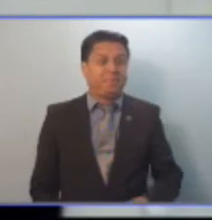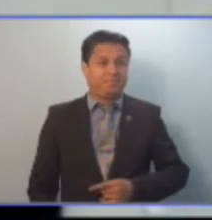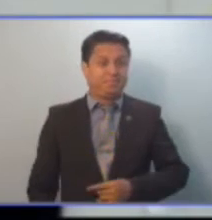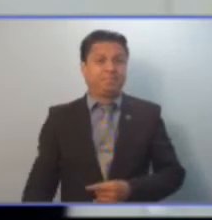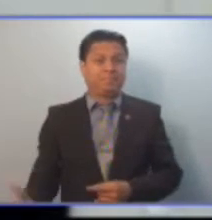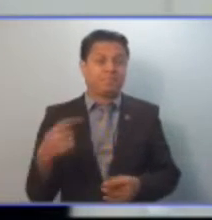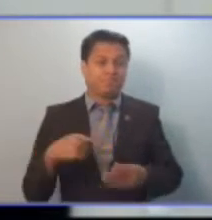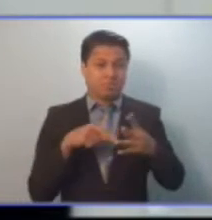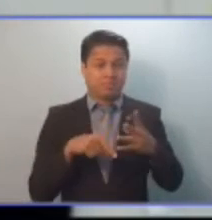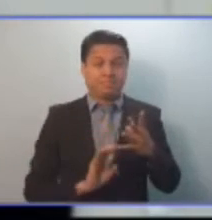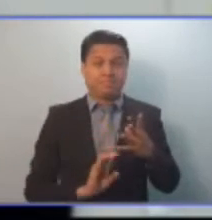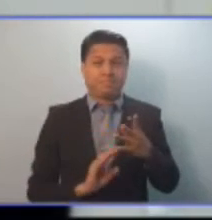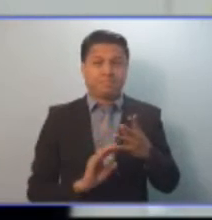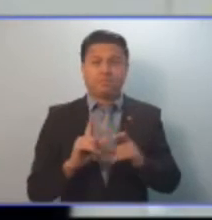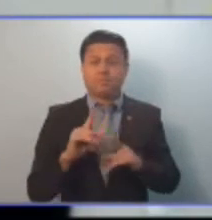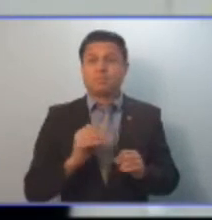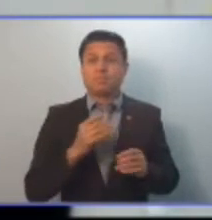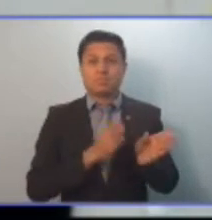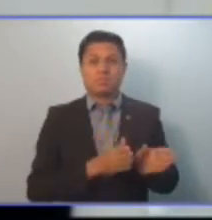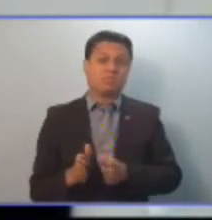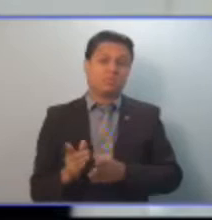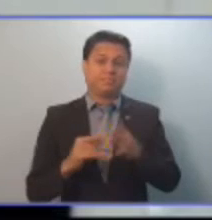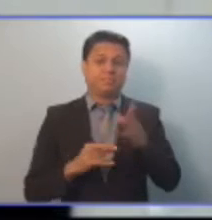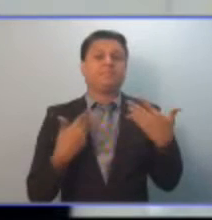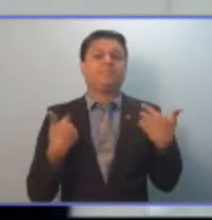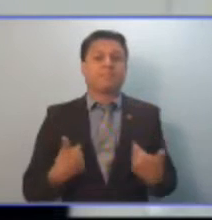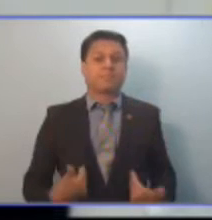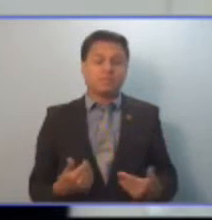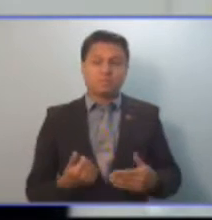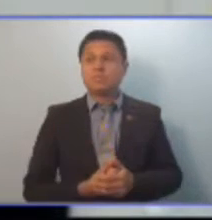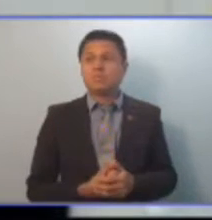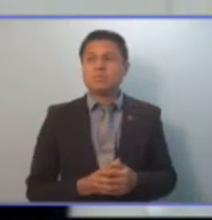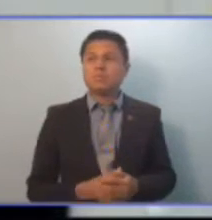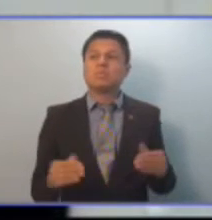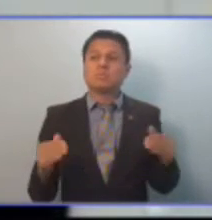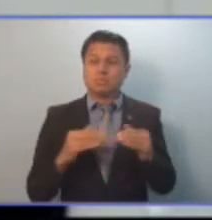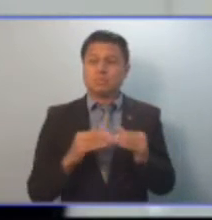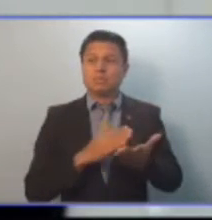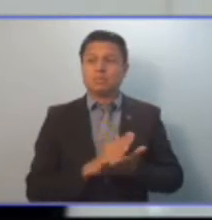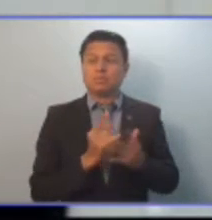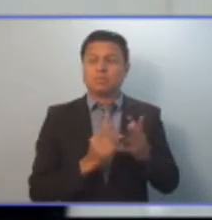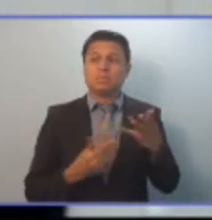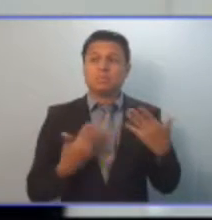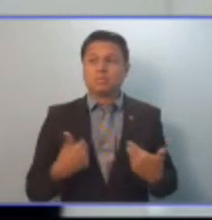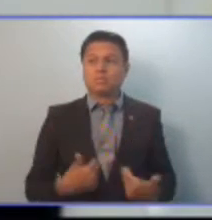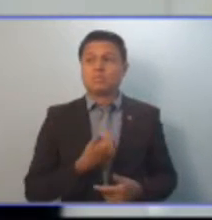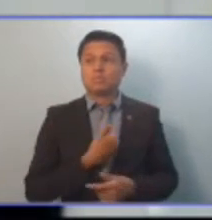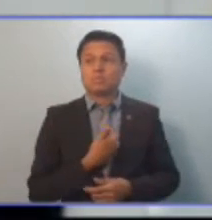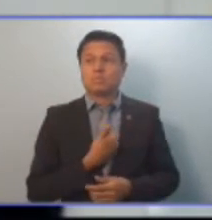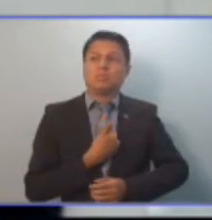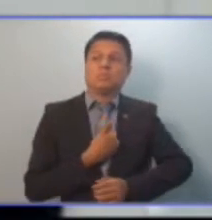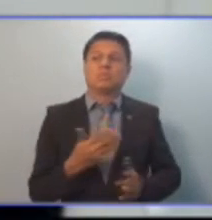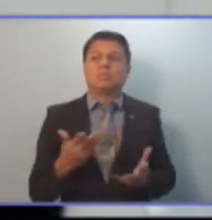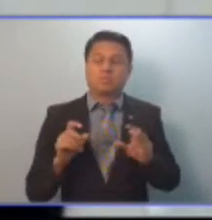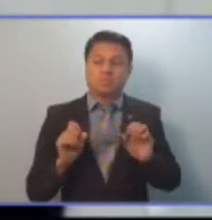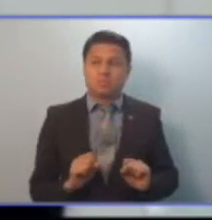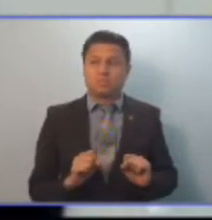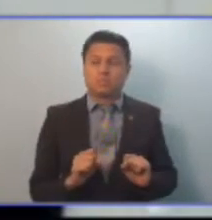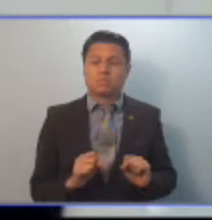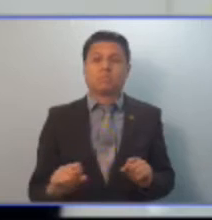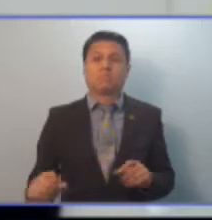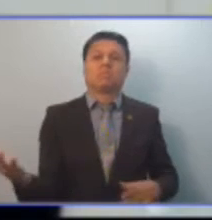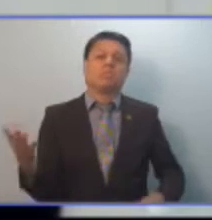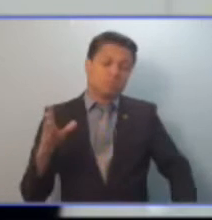cómo la Constitución me ha configurado mis derechos, sino que desde los derechos mismos, cómo podemos ir